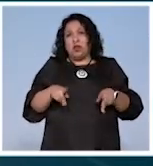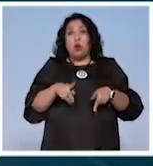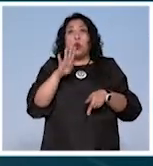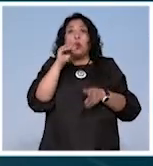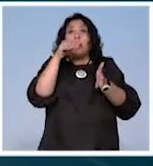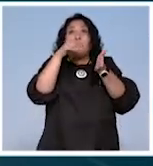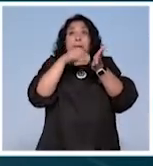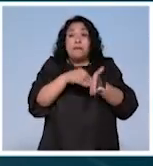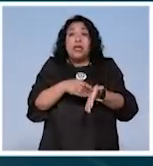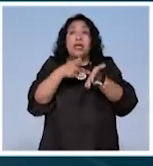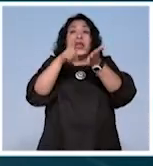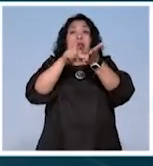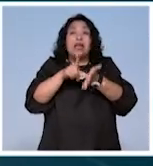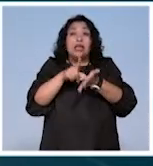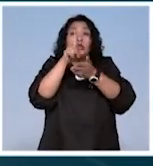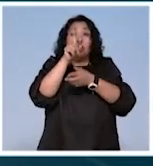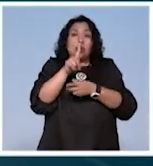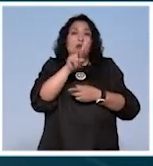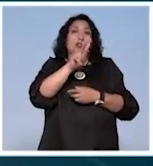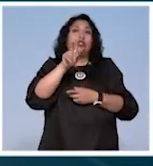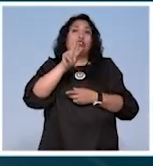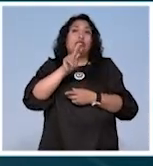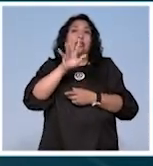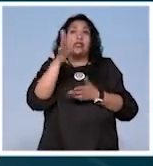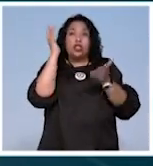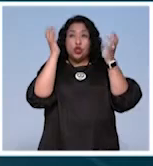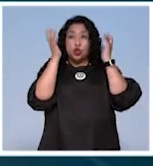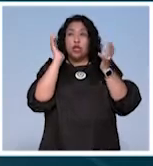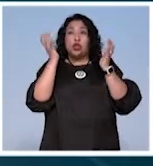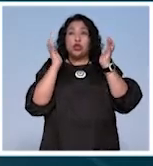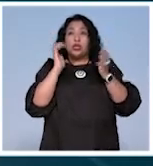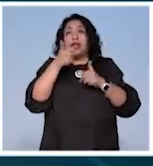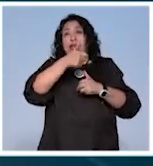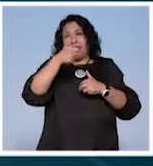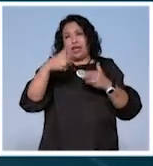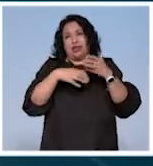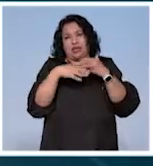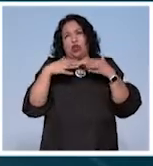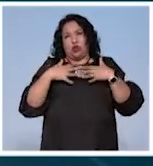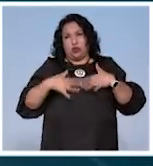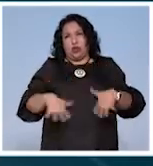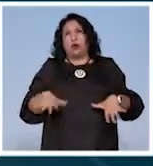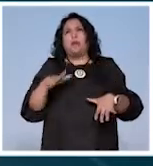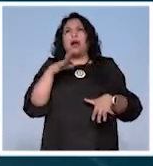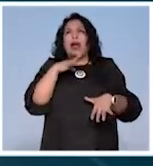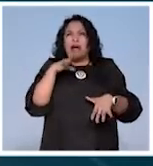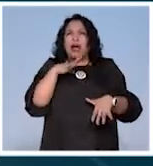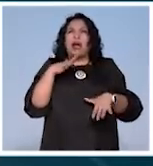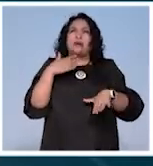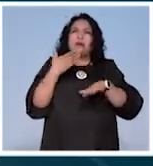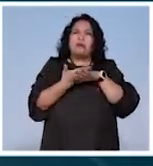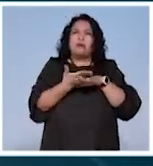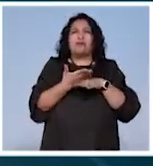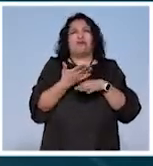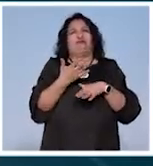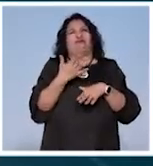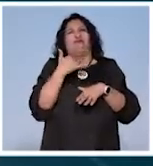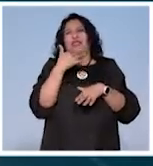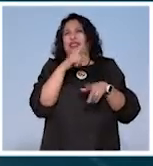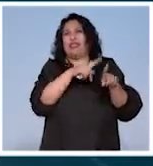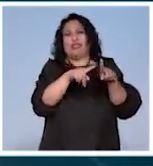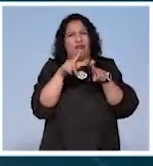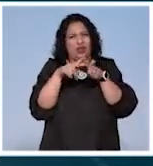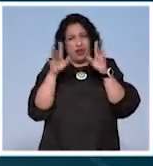litros de agua, unas 285 duchas. Cada prenda de vestir tiene una huella de carbono completamente